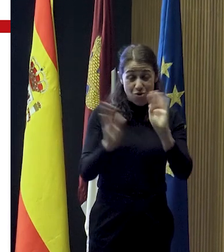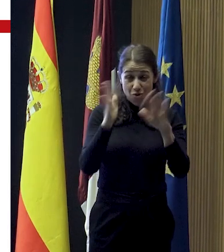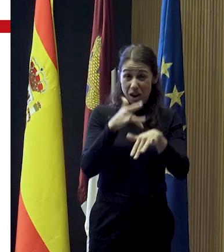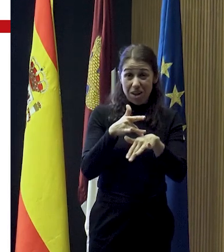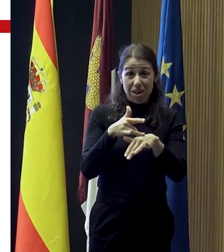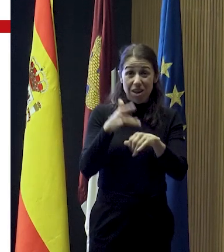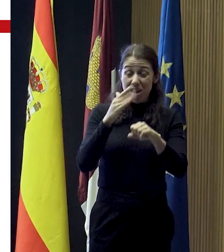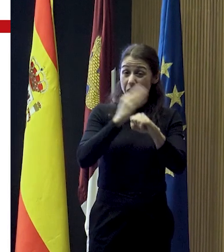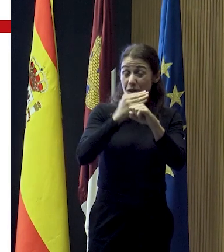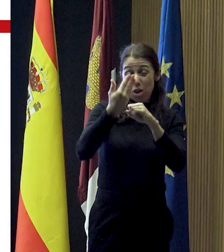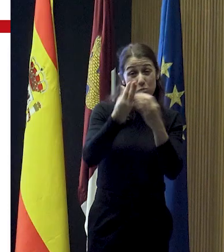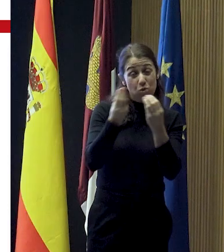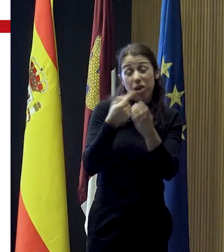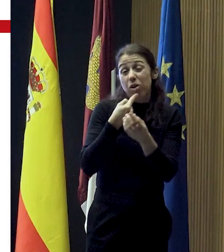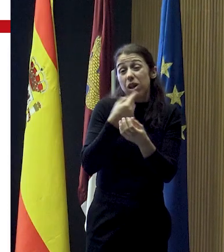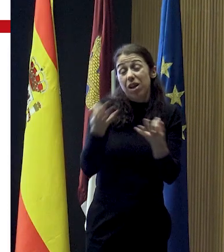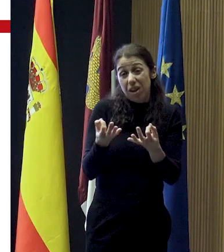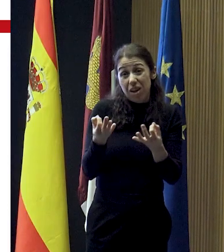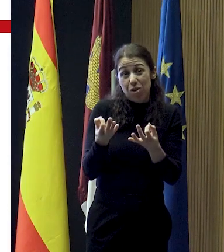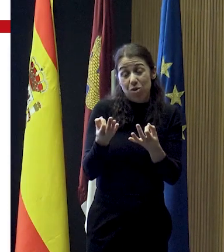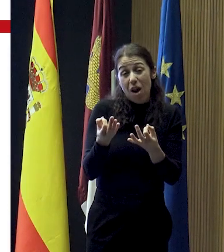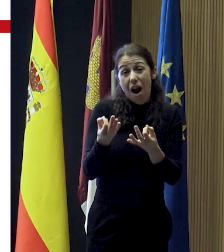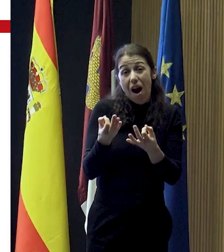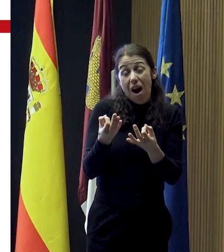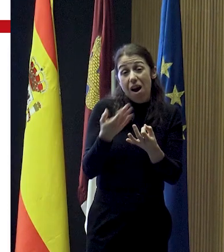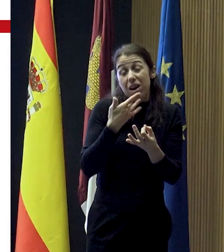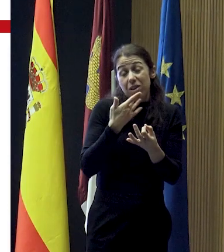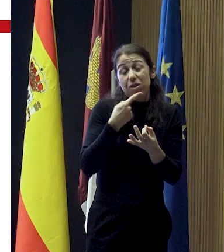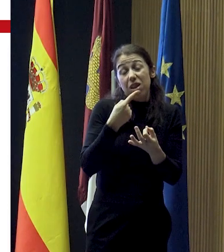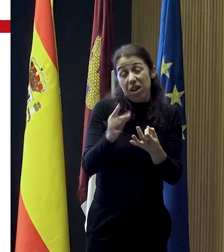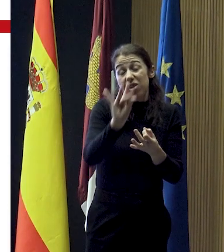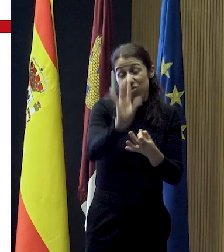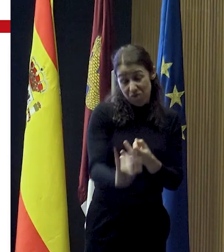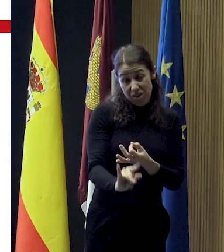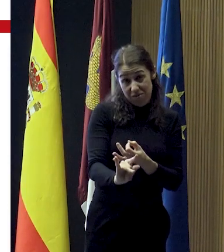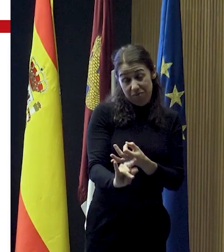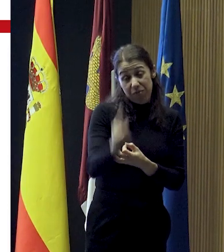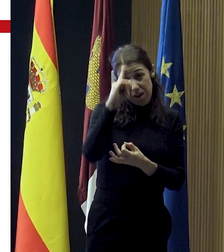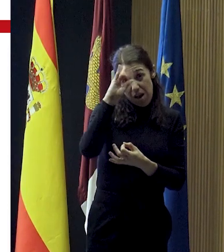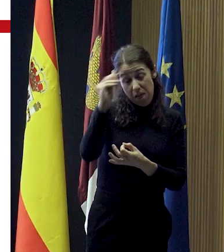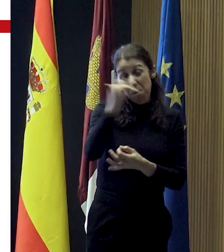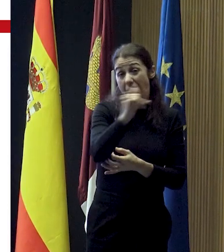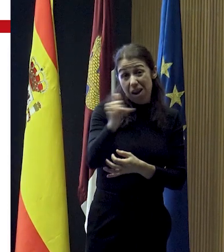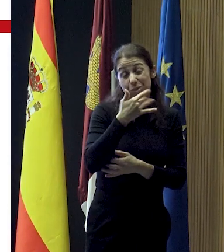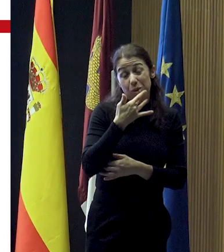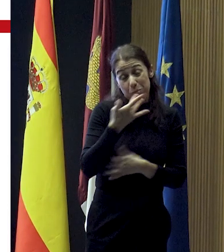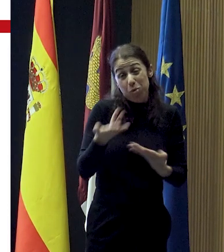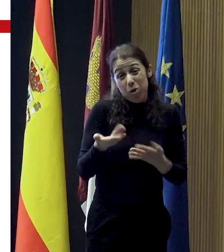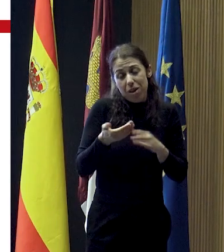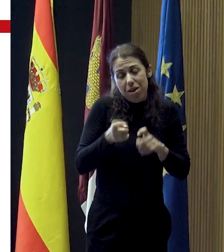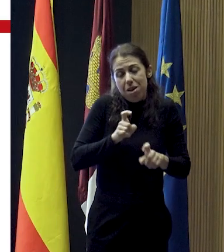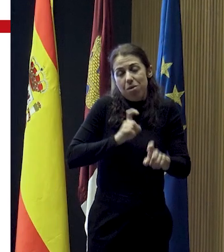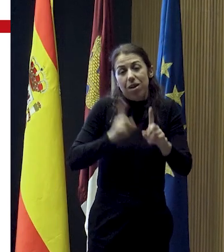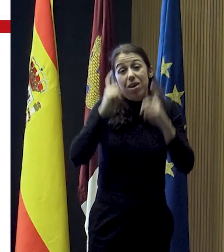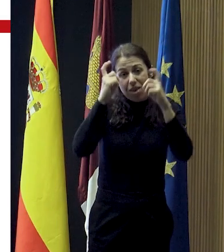tan grande que ya lo único que nos dice es confirmar que tenemos una enfermedad de Alzheimer. ¿De acuerdo? Entonces nos interesa irnos un poquito más